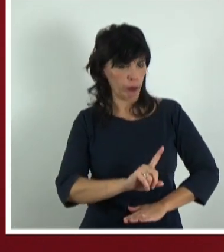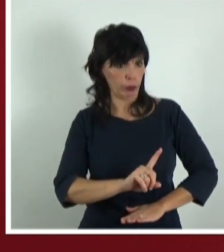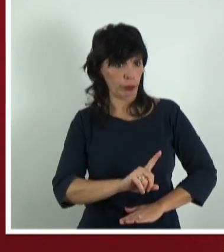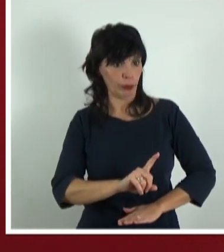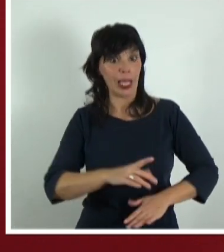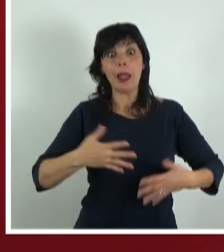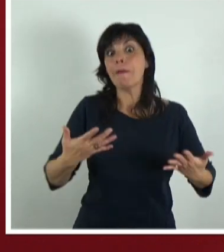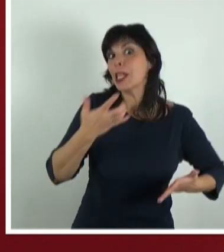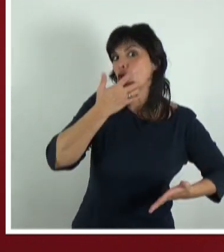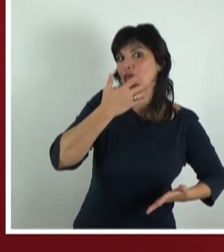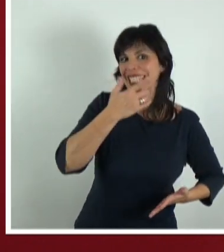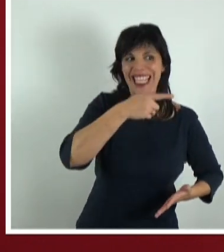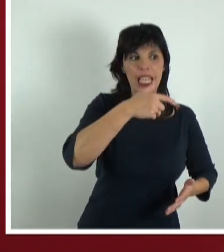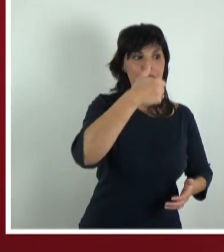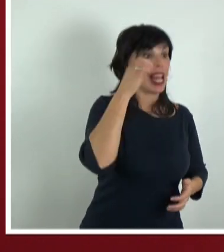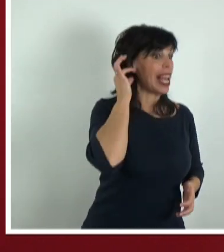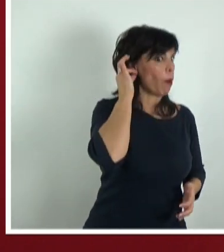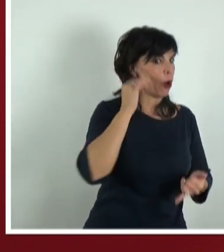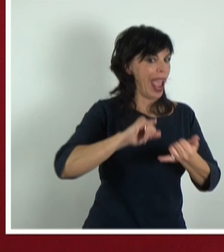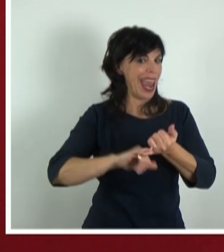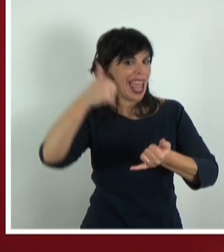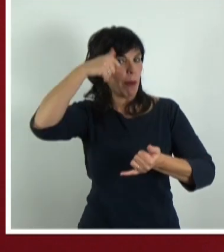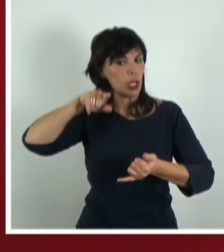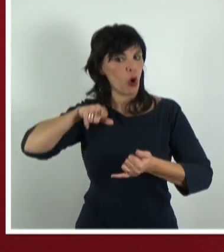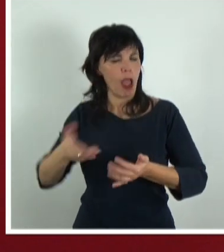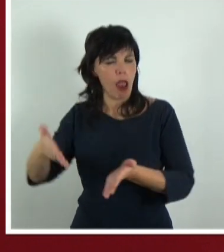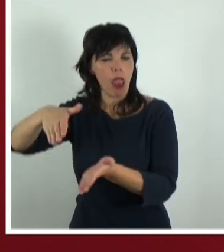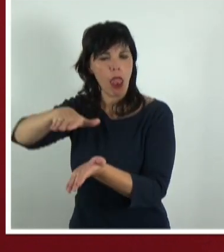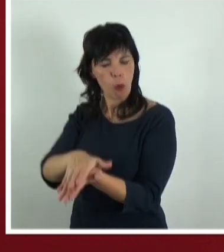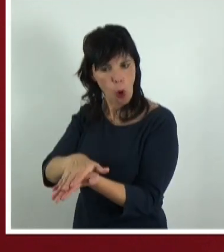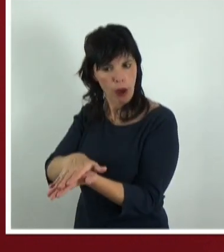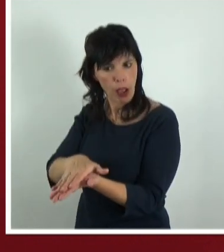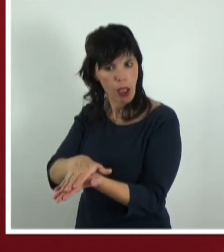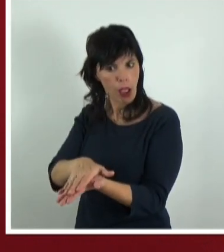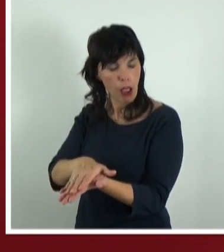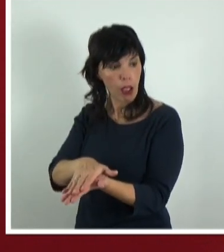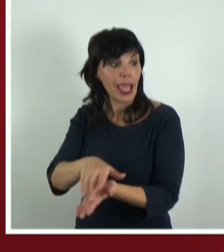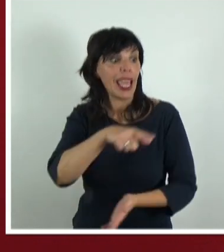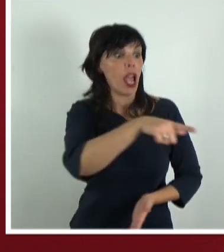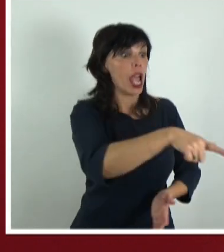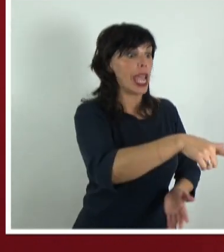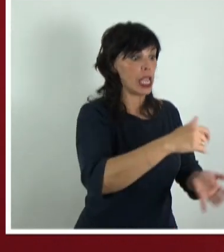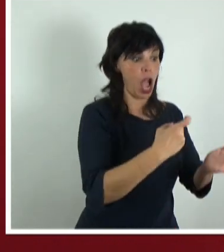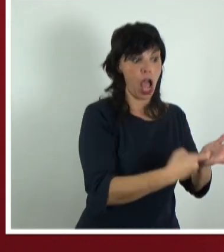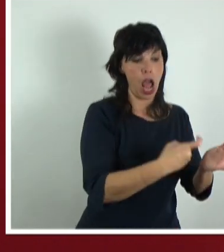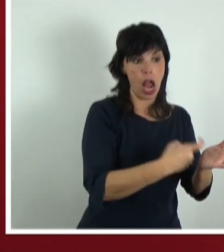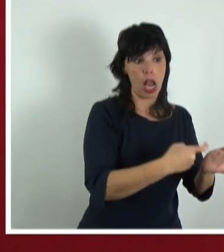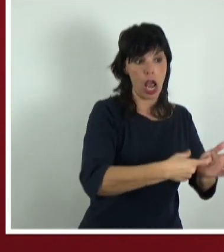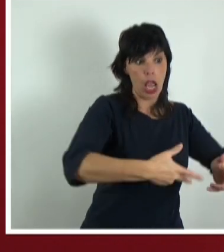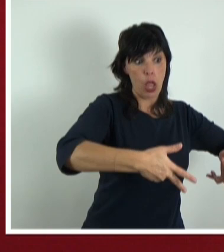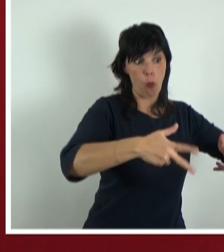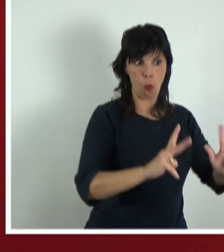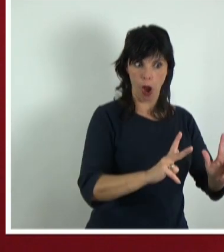De tal manera que si se une a otro marido, porque su primer marido